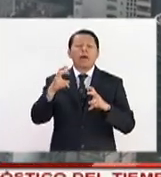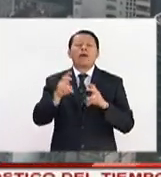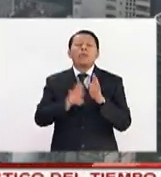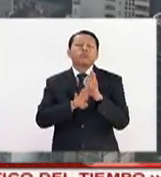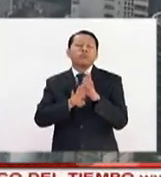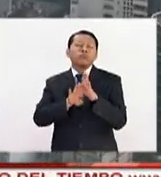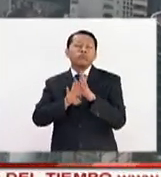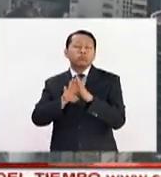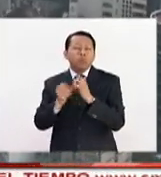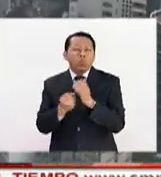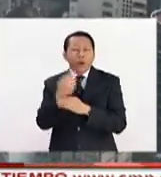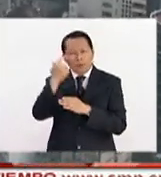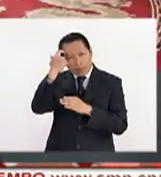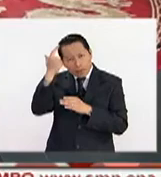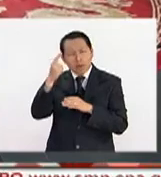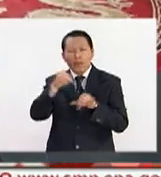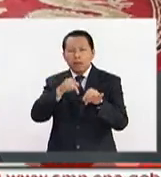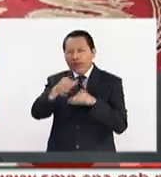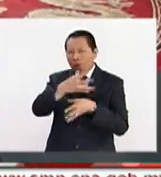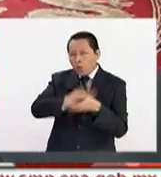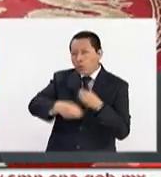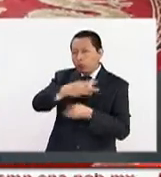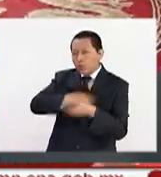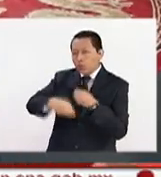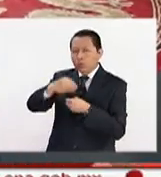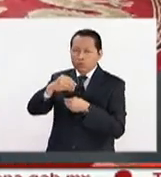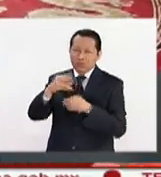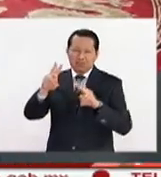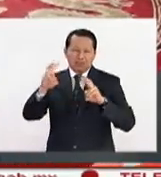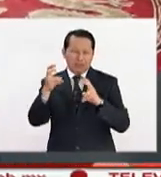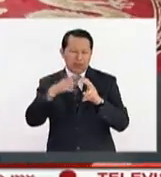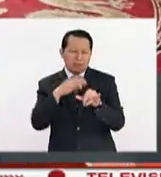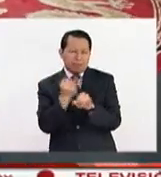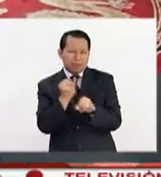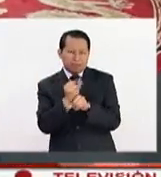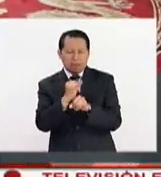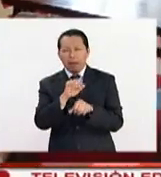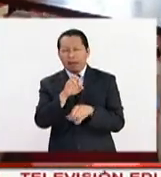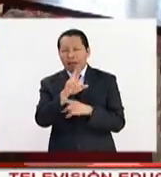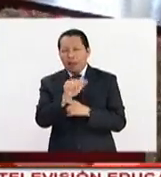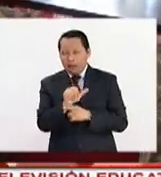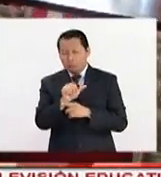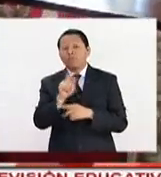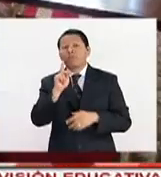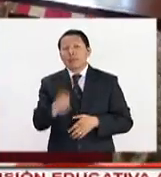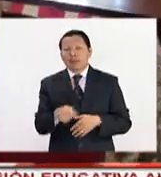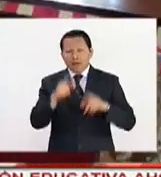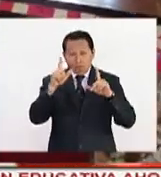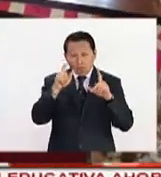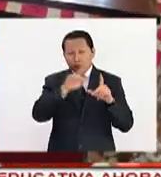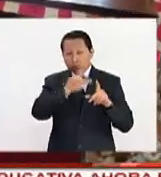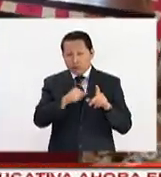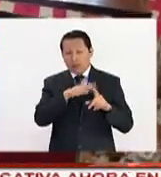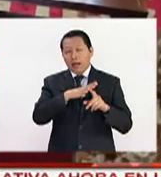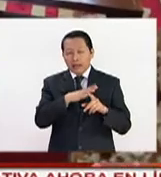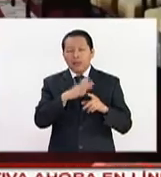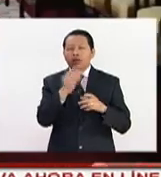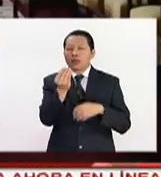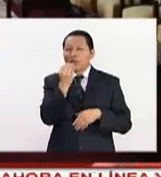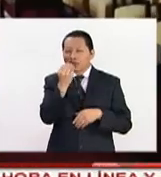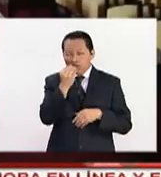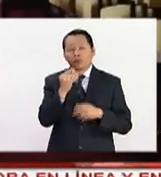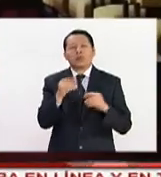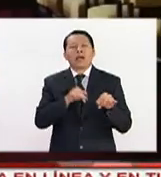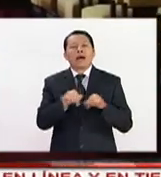Innovador, Inclusión y Empleo Sustentable en la Era Digital. Luego de la fotografía oficial participará en un almuerzo de